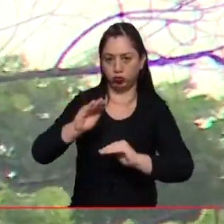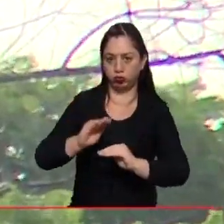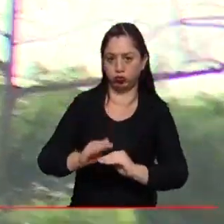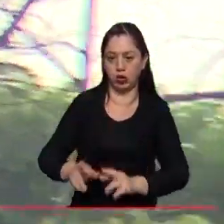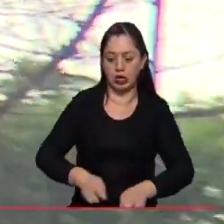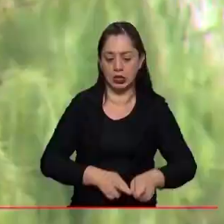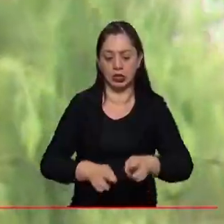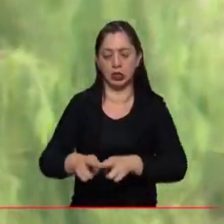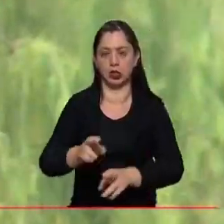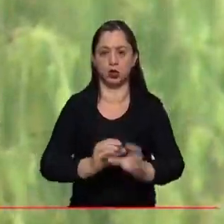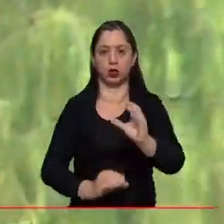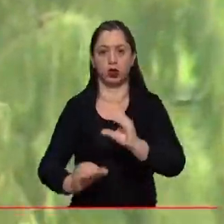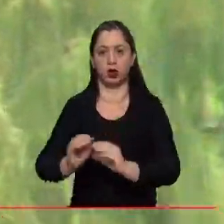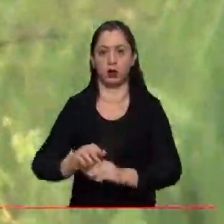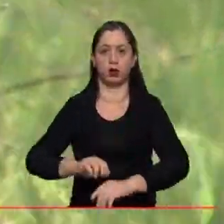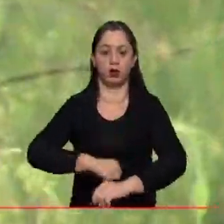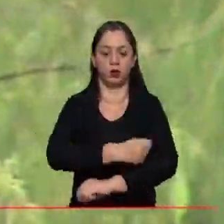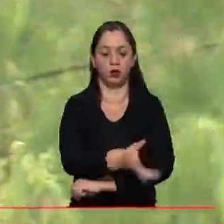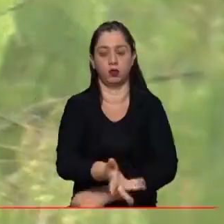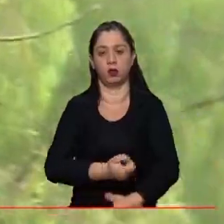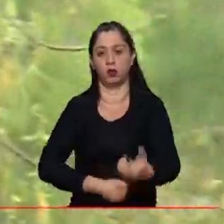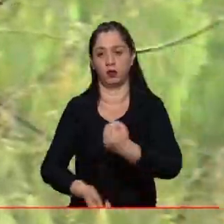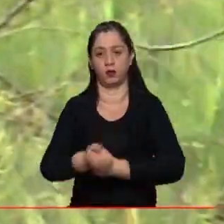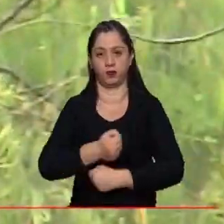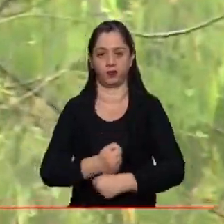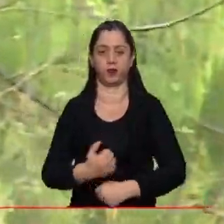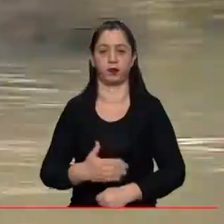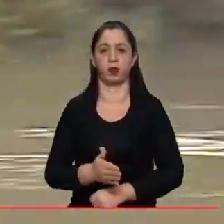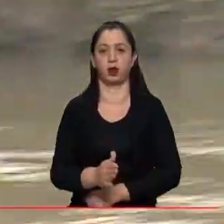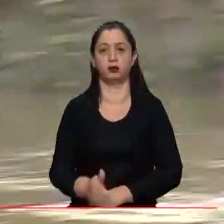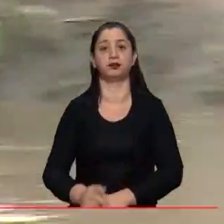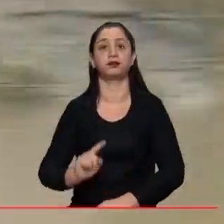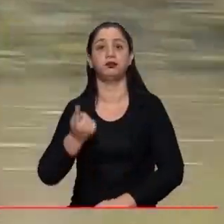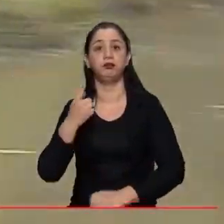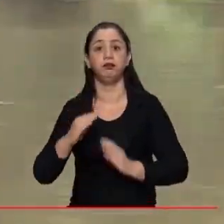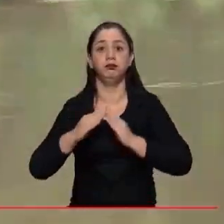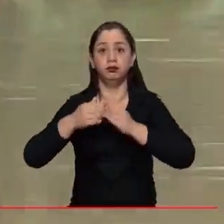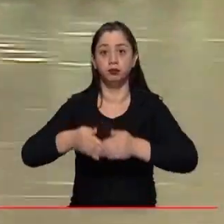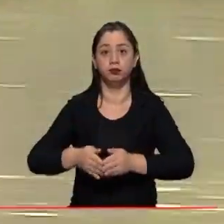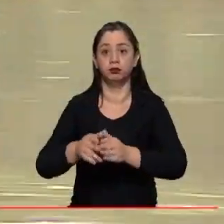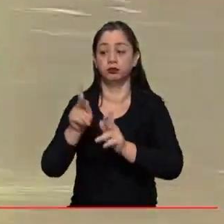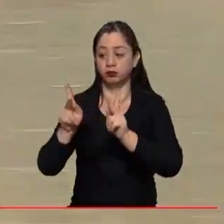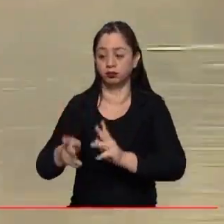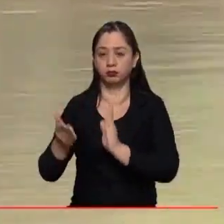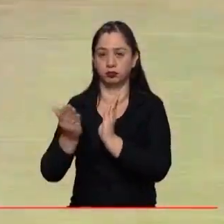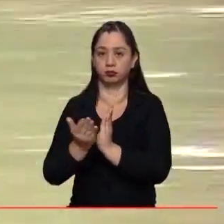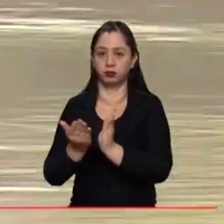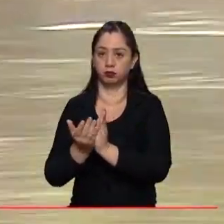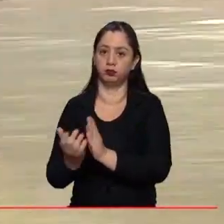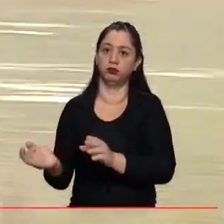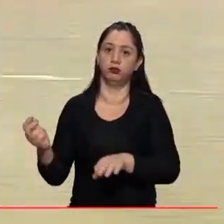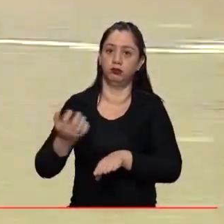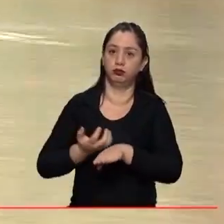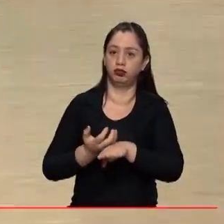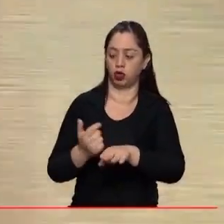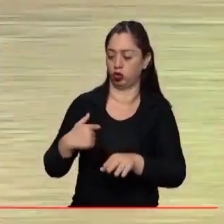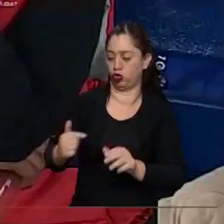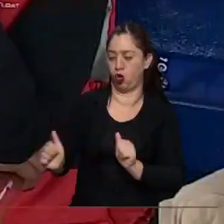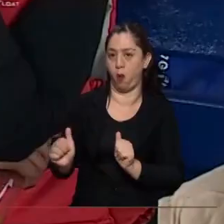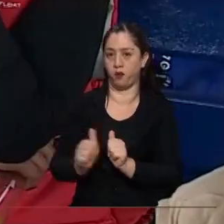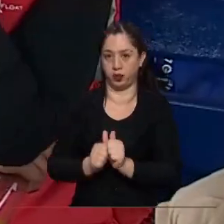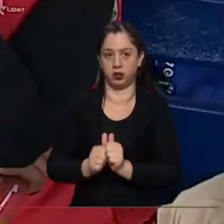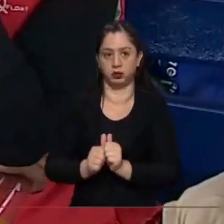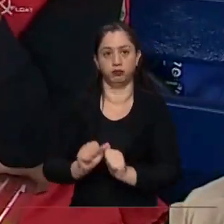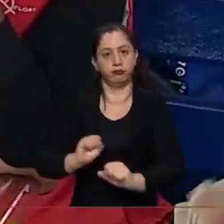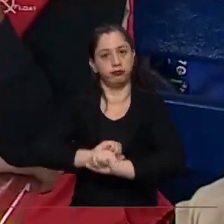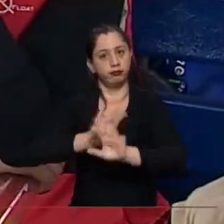río Cauca y la pesca ha mejorado. Esta fue la primera navegación para la mayoría de estudiantes que hicieron el recorrido junto a mí. Lo que está claro es